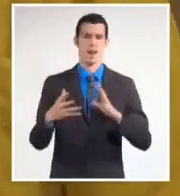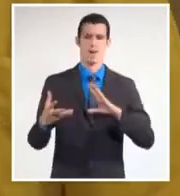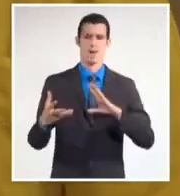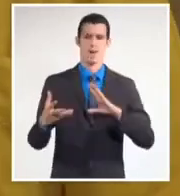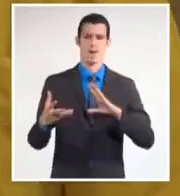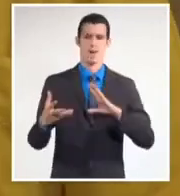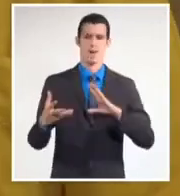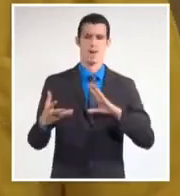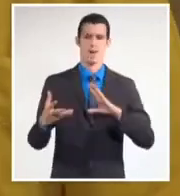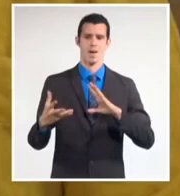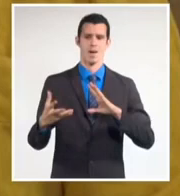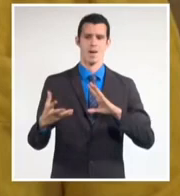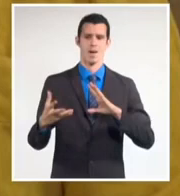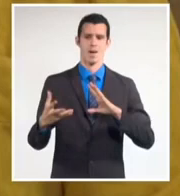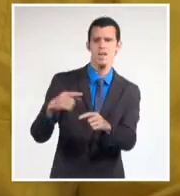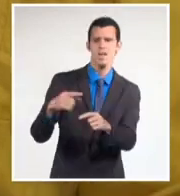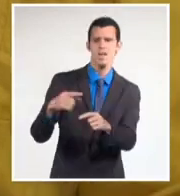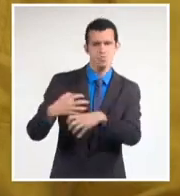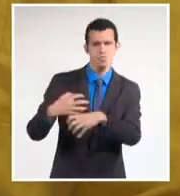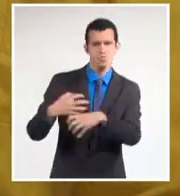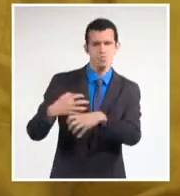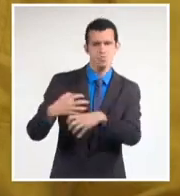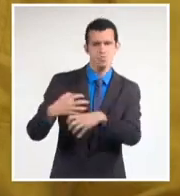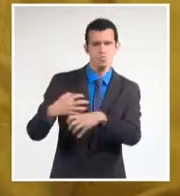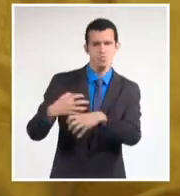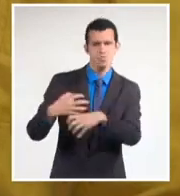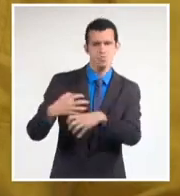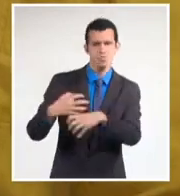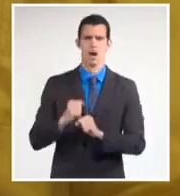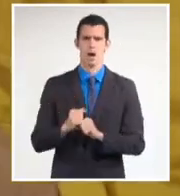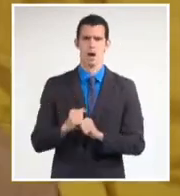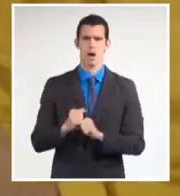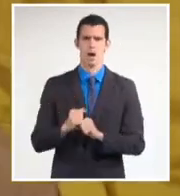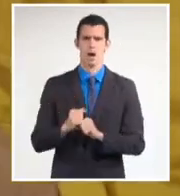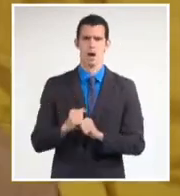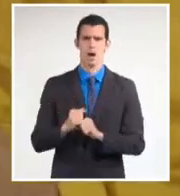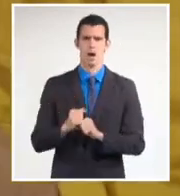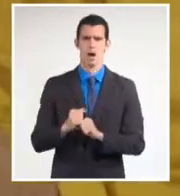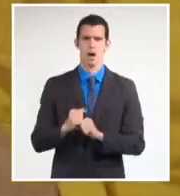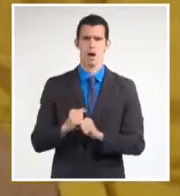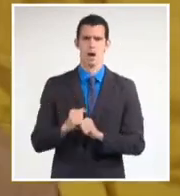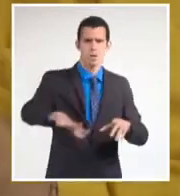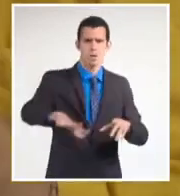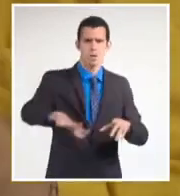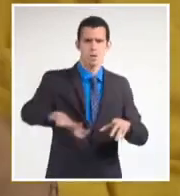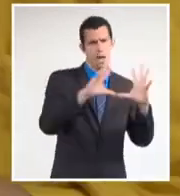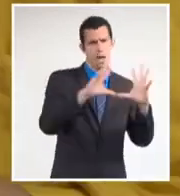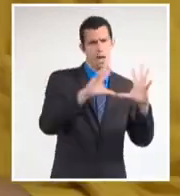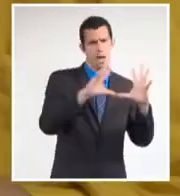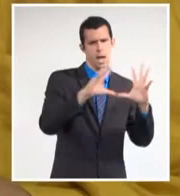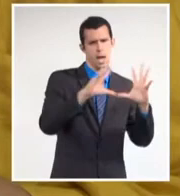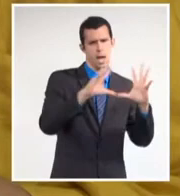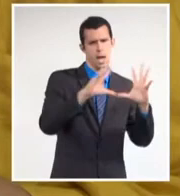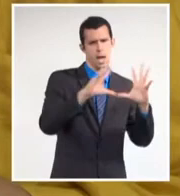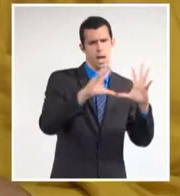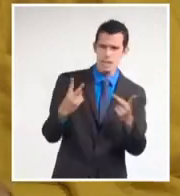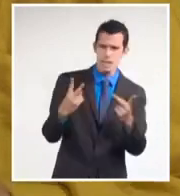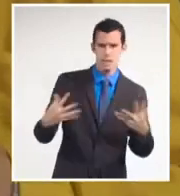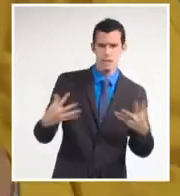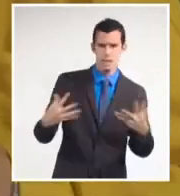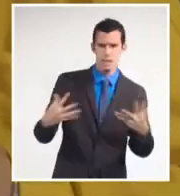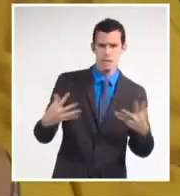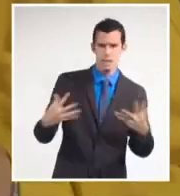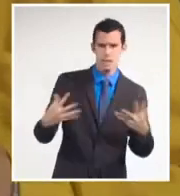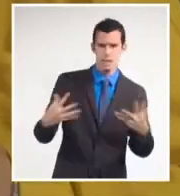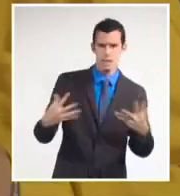en general. Yo creo que las medidas tienen una integración, hay medidas económicas, medidas desde el punto de vista social, hay